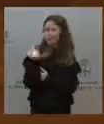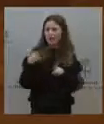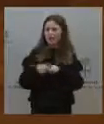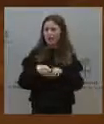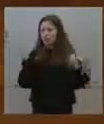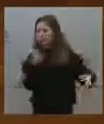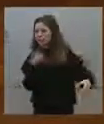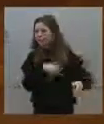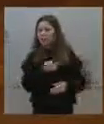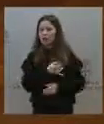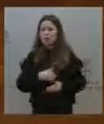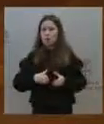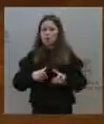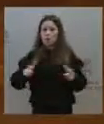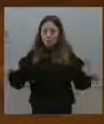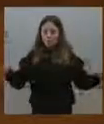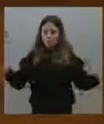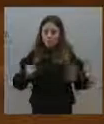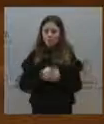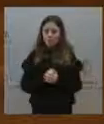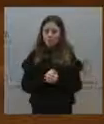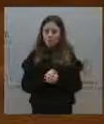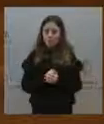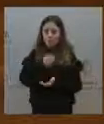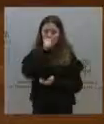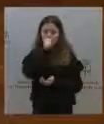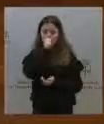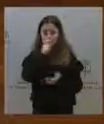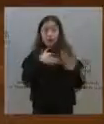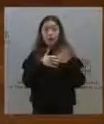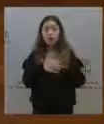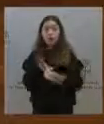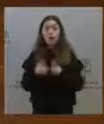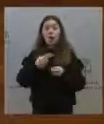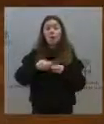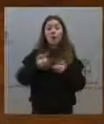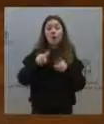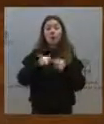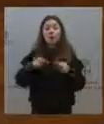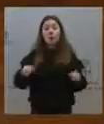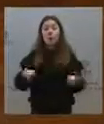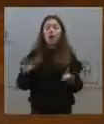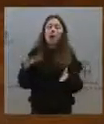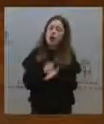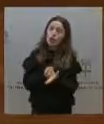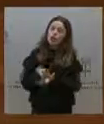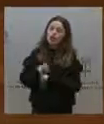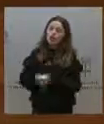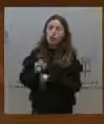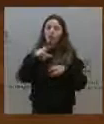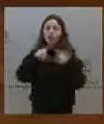Debemos recordar que, debido a esta política presupuestaria recurrente en el tiempo, Asturias es la región que más población